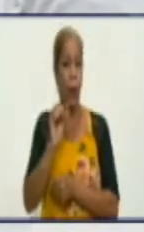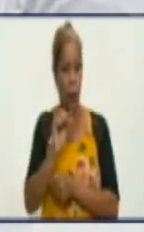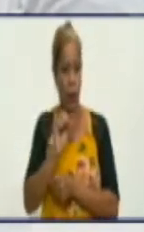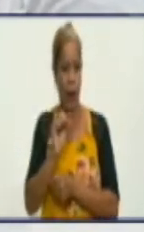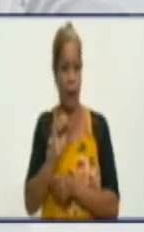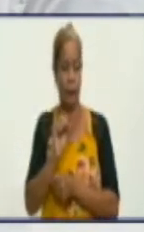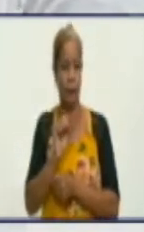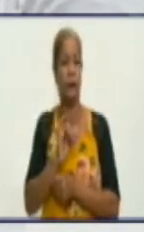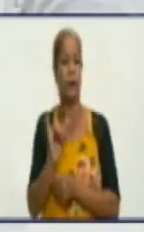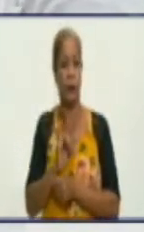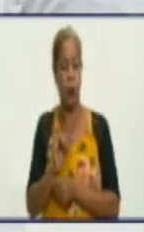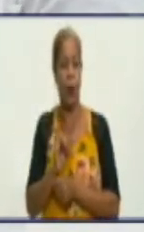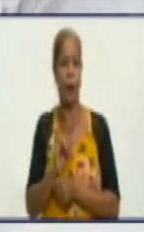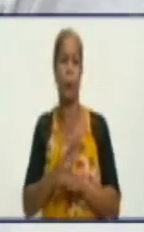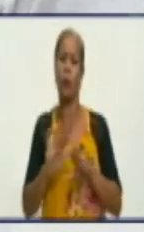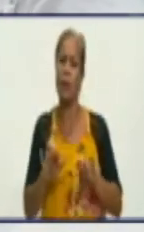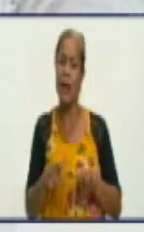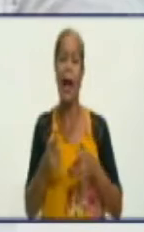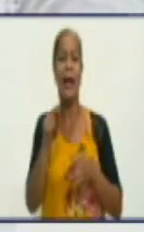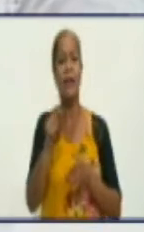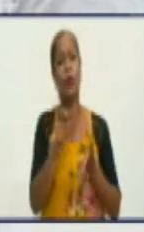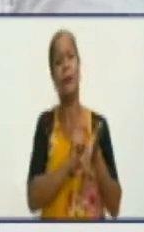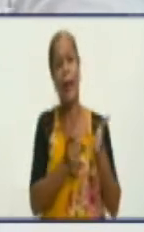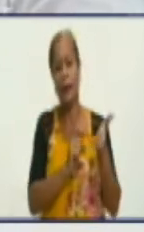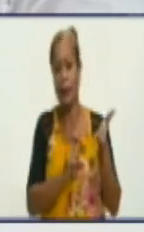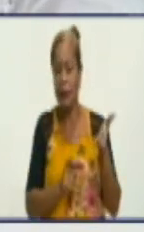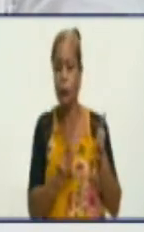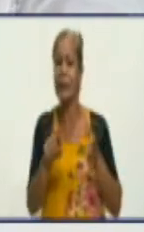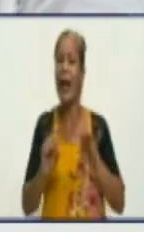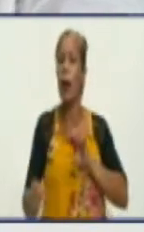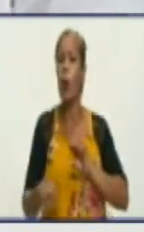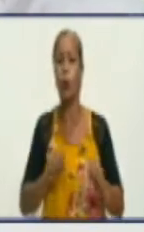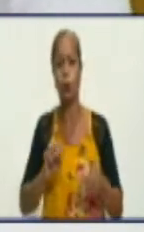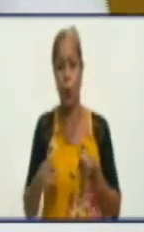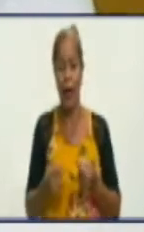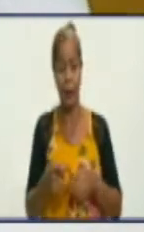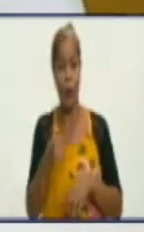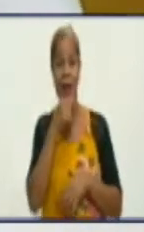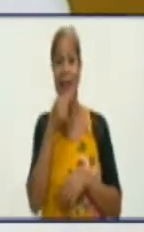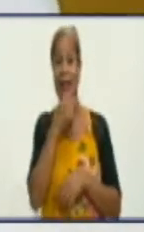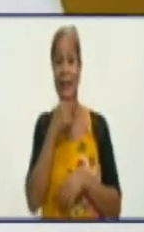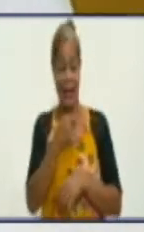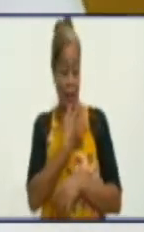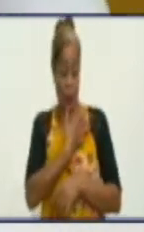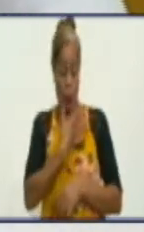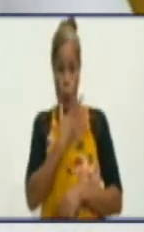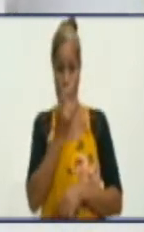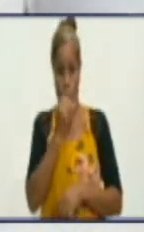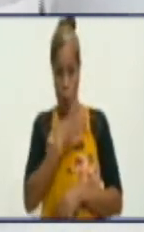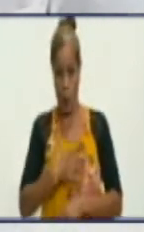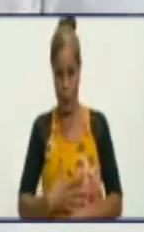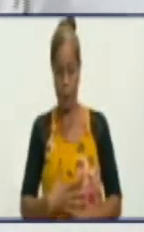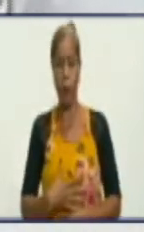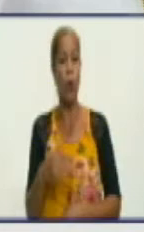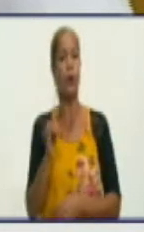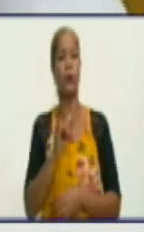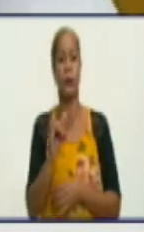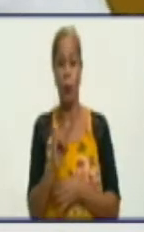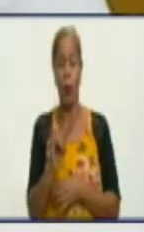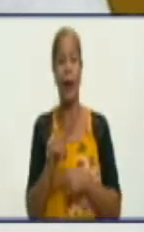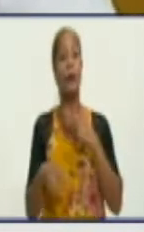está ya descrito, está comprobado que la sal en nuestro organismo, no solamente por el ion sodio, sino también por el ion cloruro, nos